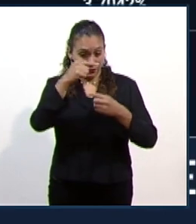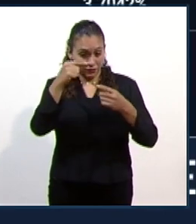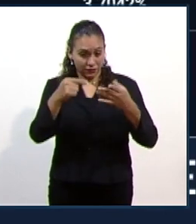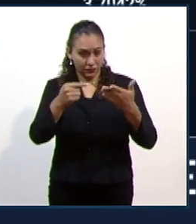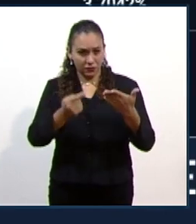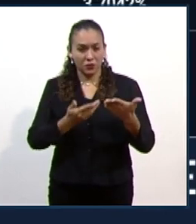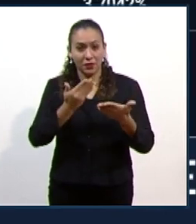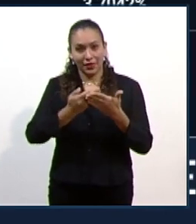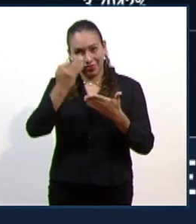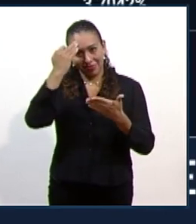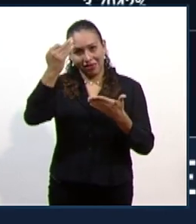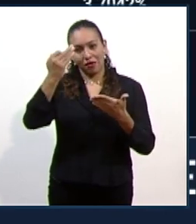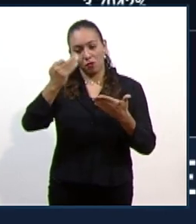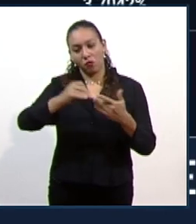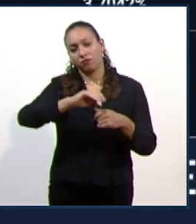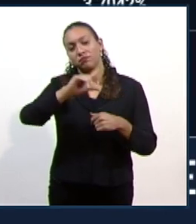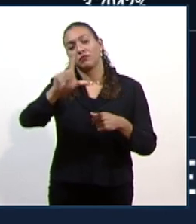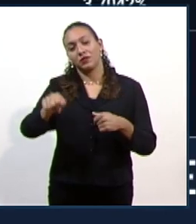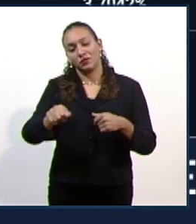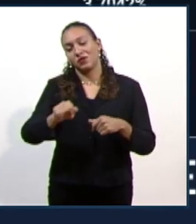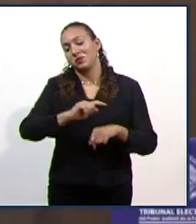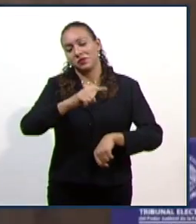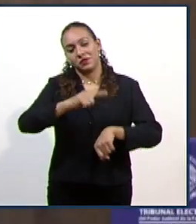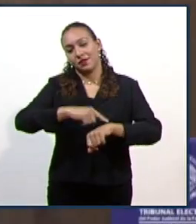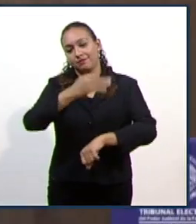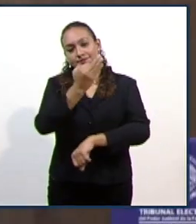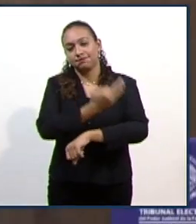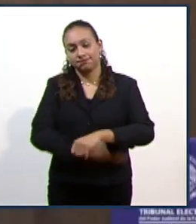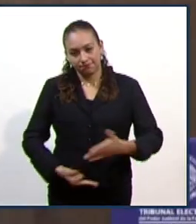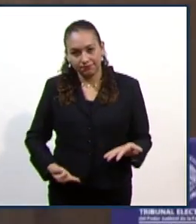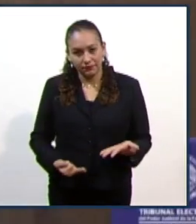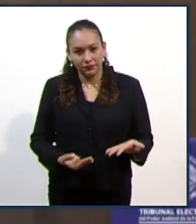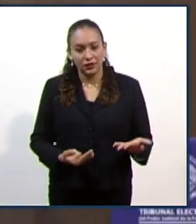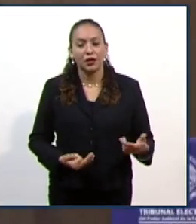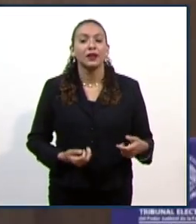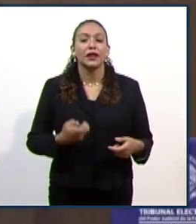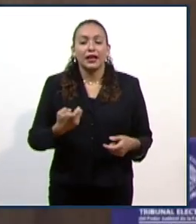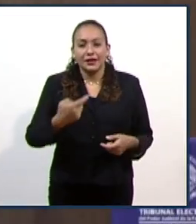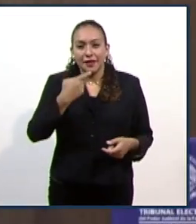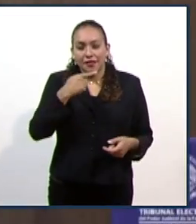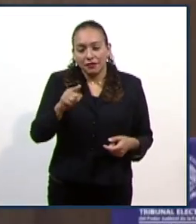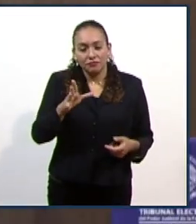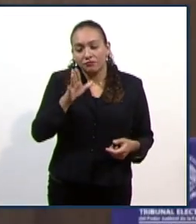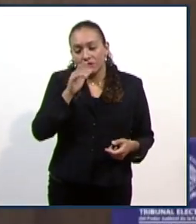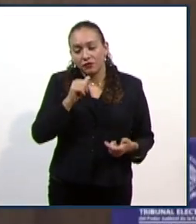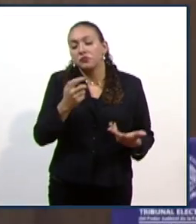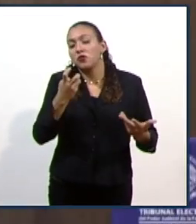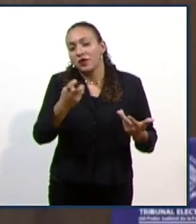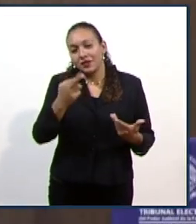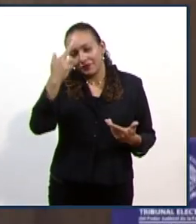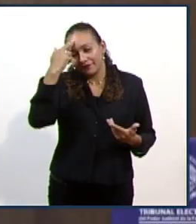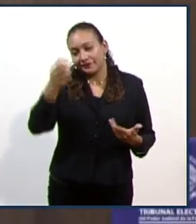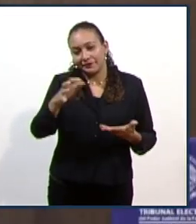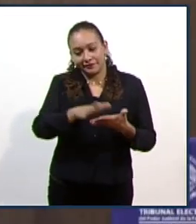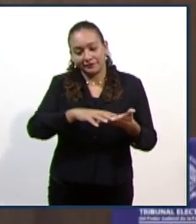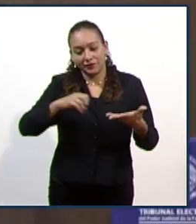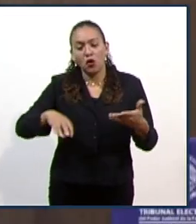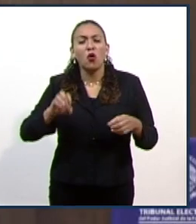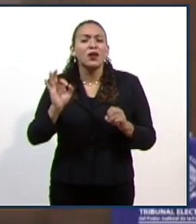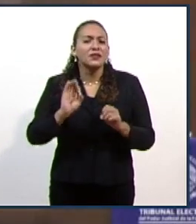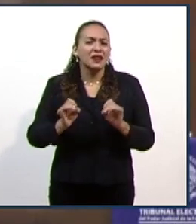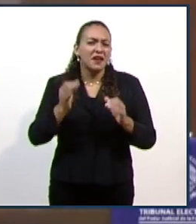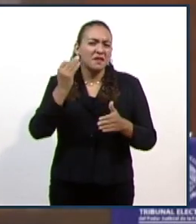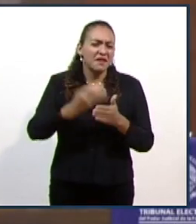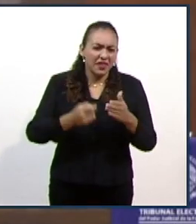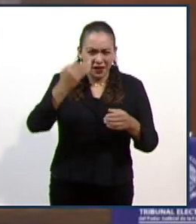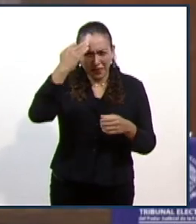manera extemporánea. No se acreditó la representación del partido político que impugnaba, no contaban con firma o contravertían un